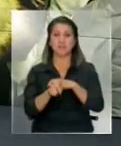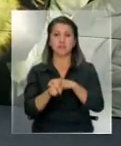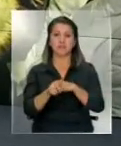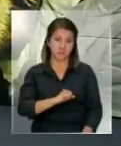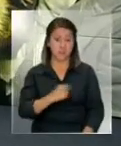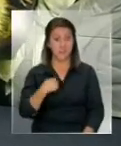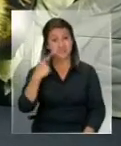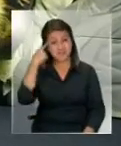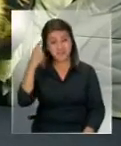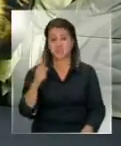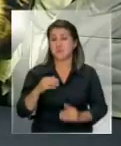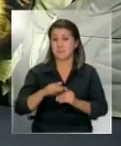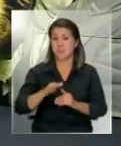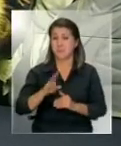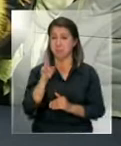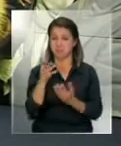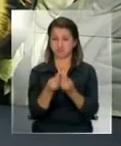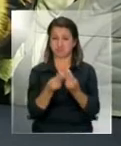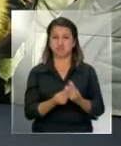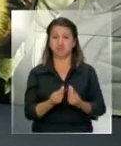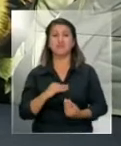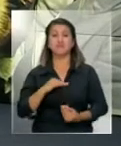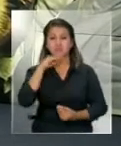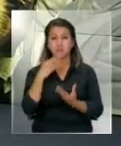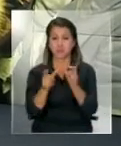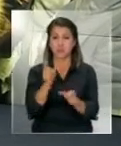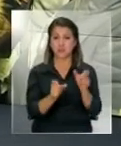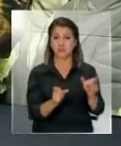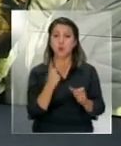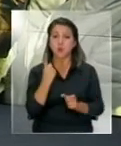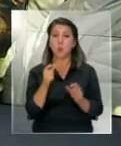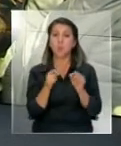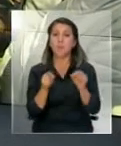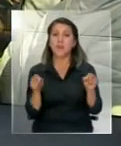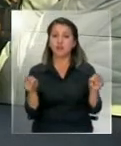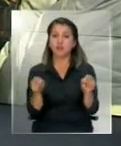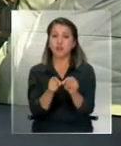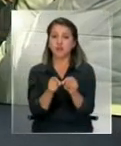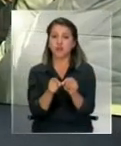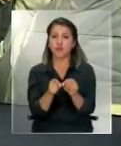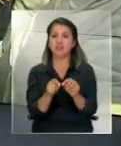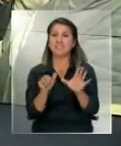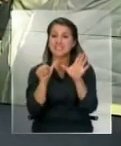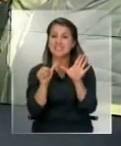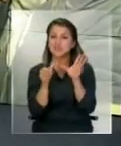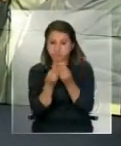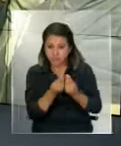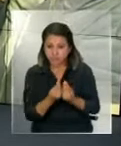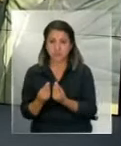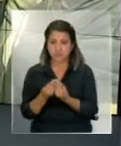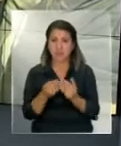considerado uno de los más hacinados del mundo. Fíjese que por cada metro cuadrado, en hora punta, viajan 6 y a veces